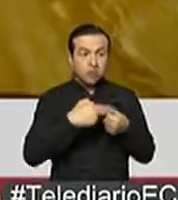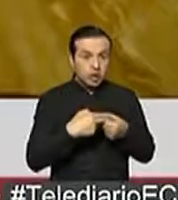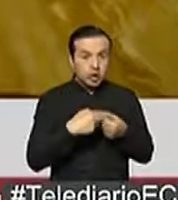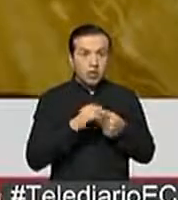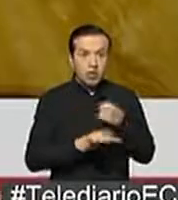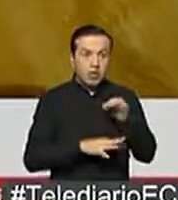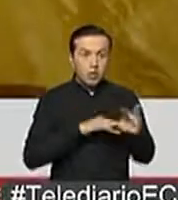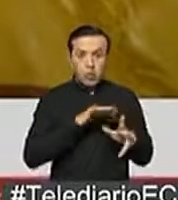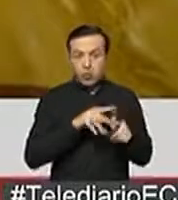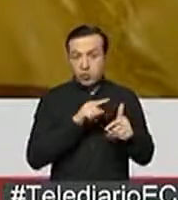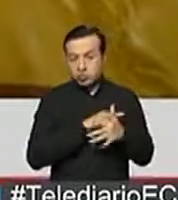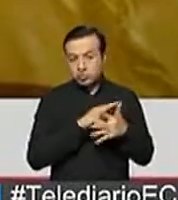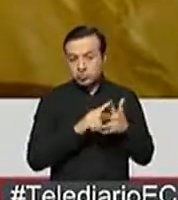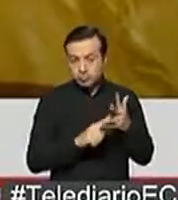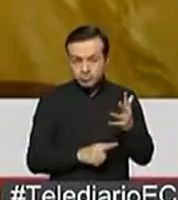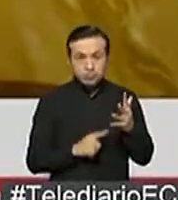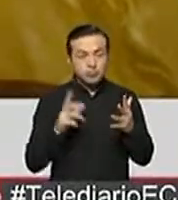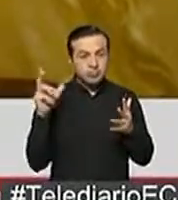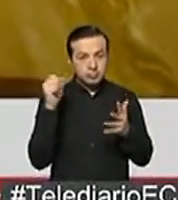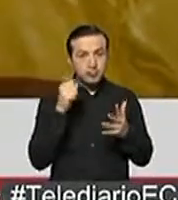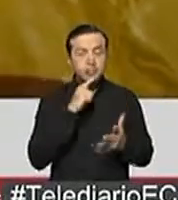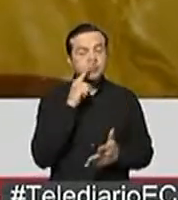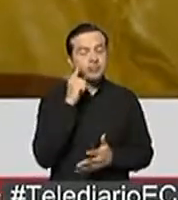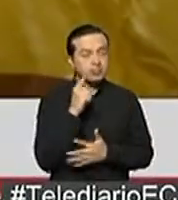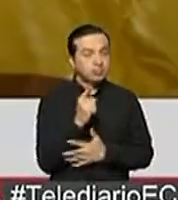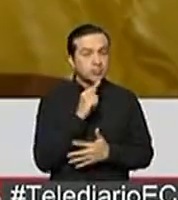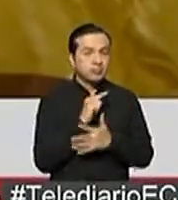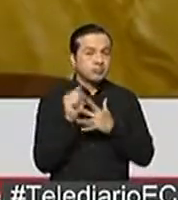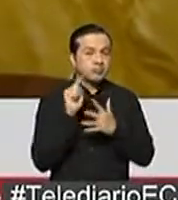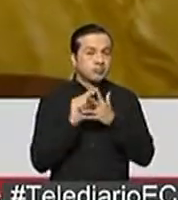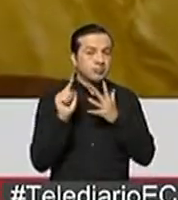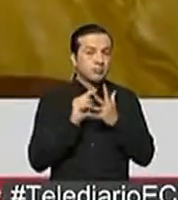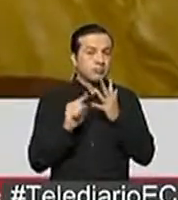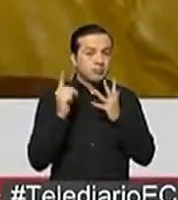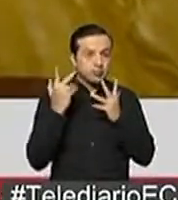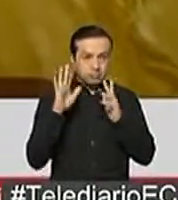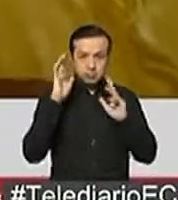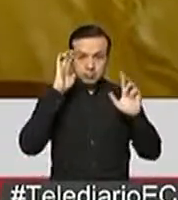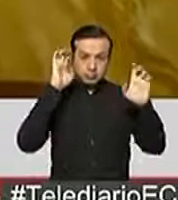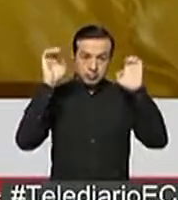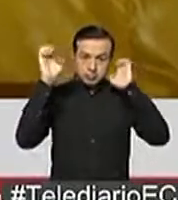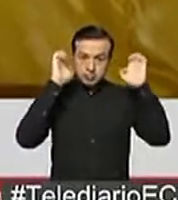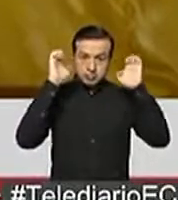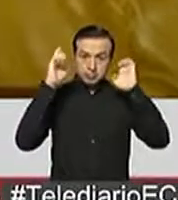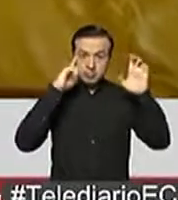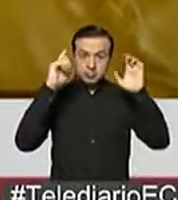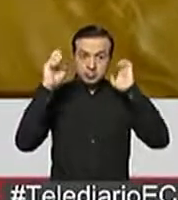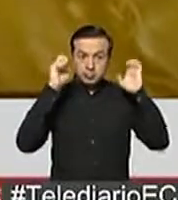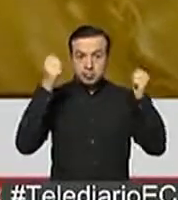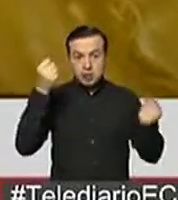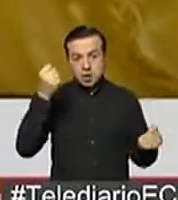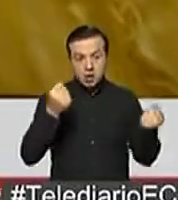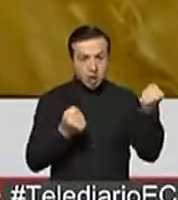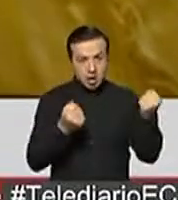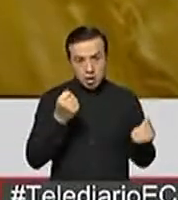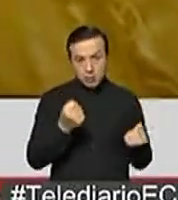varios delitos, y se ha podido notar las diferentes estrategias que han adoptado, desde